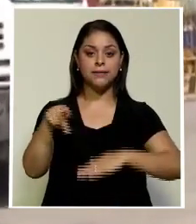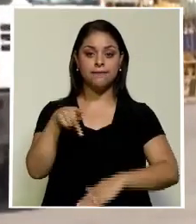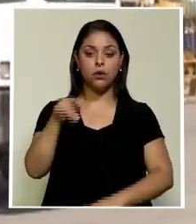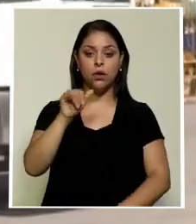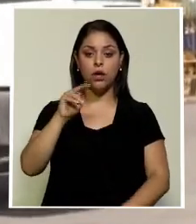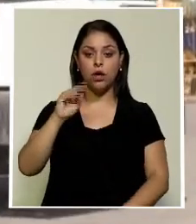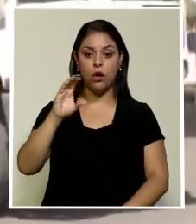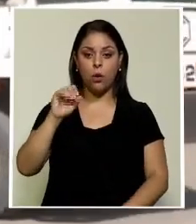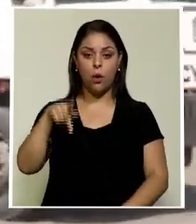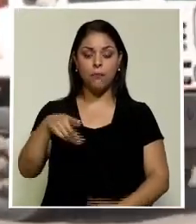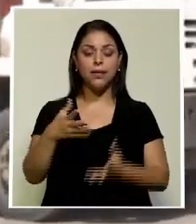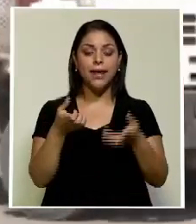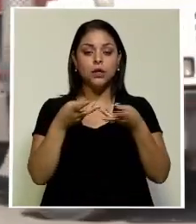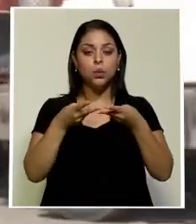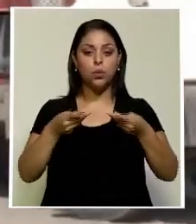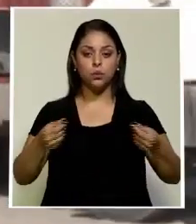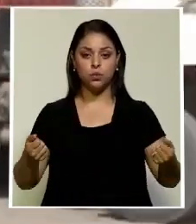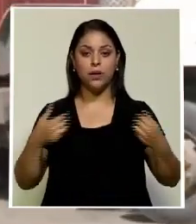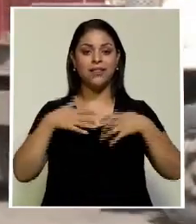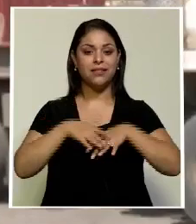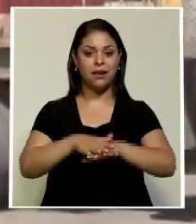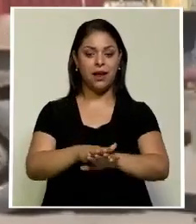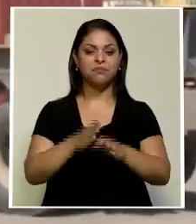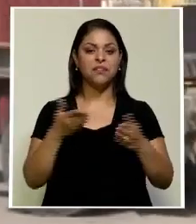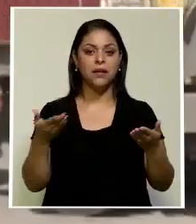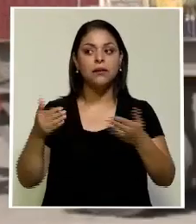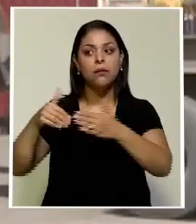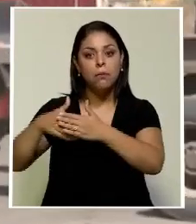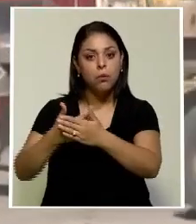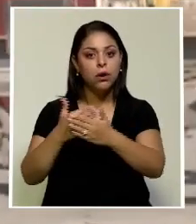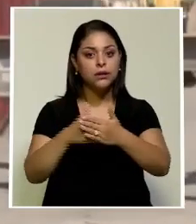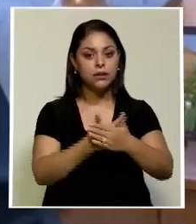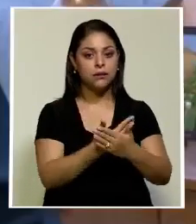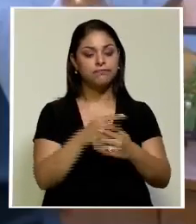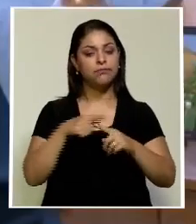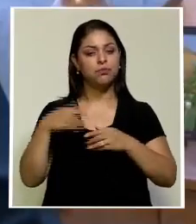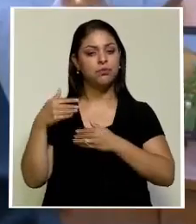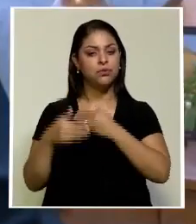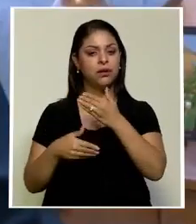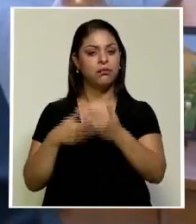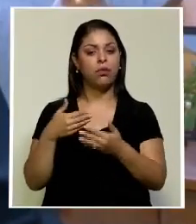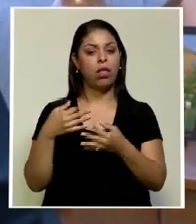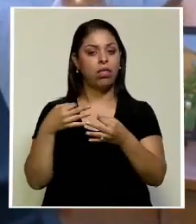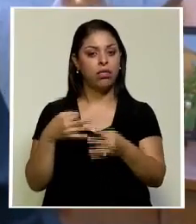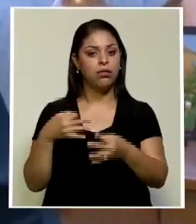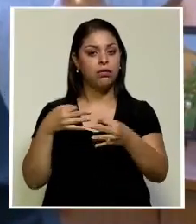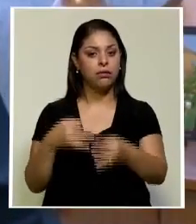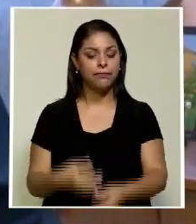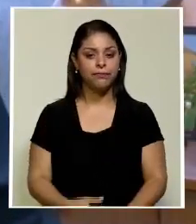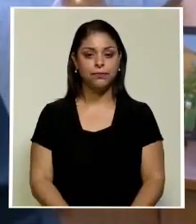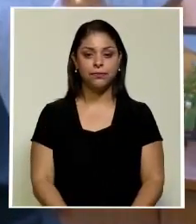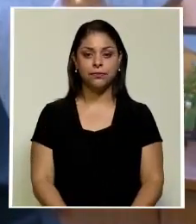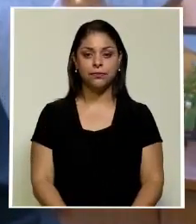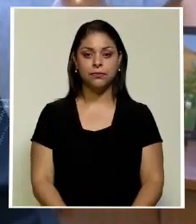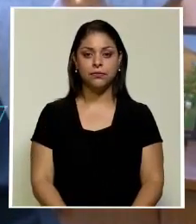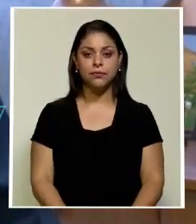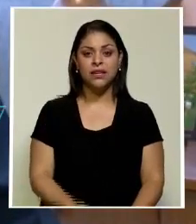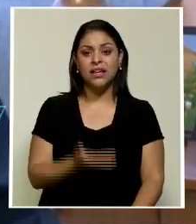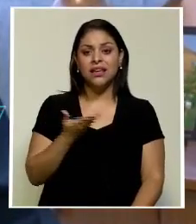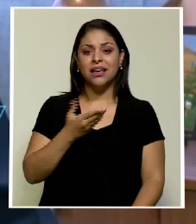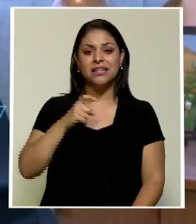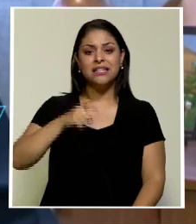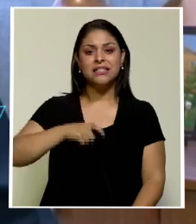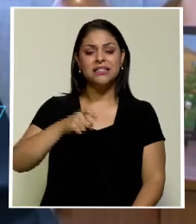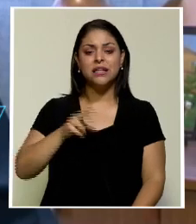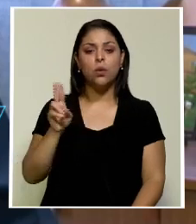solución más integral y es la modernización, pero el proceso se encuentra varado. ¿Qué es lo que se necesita urgentemente? Bueno, se